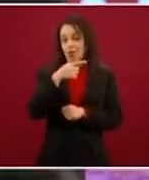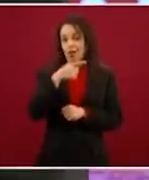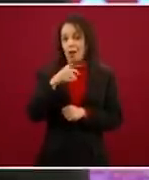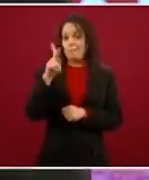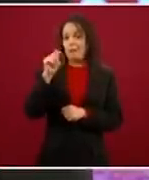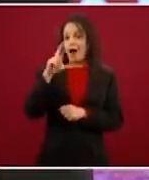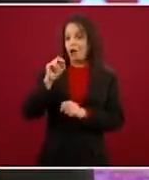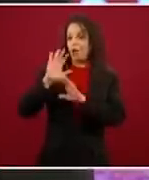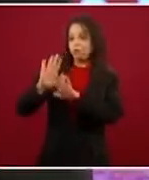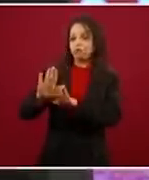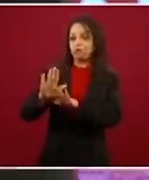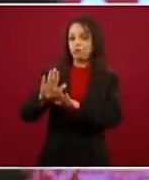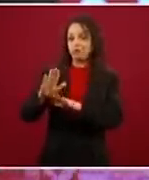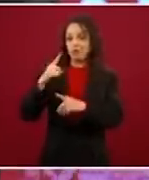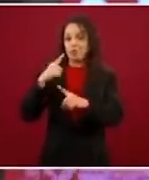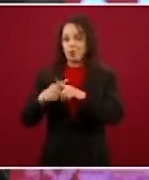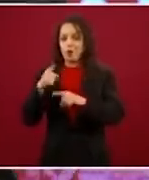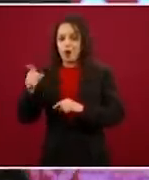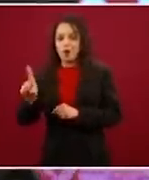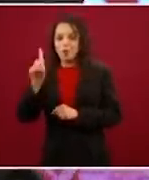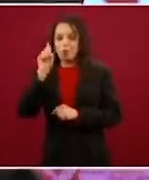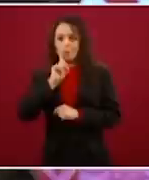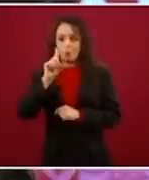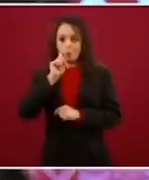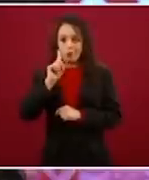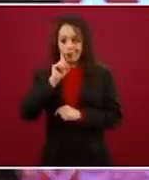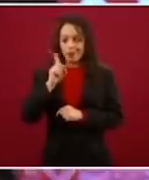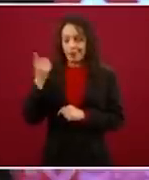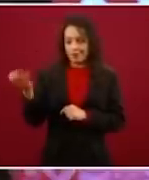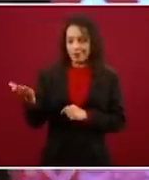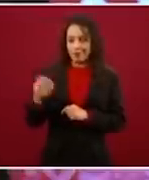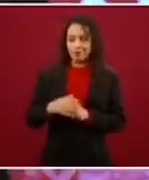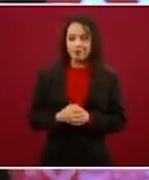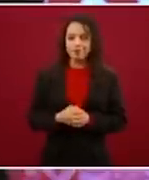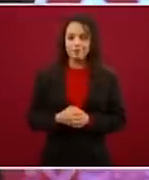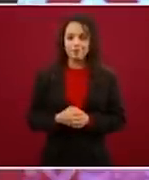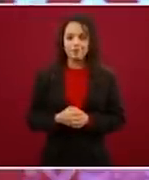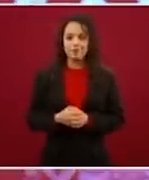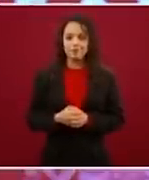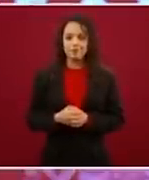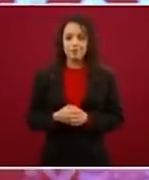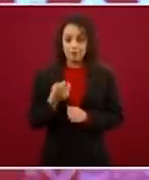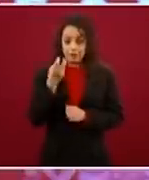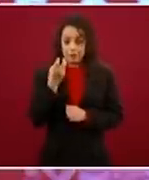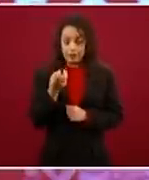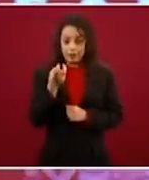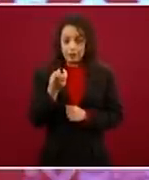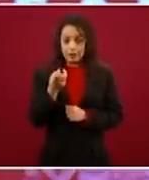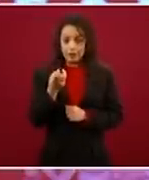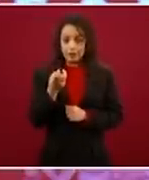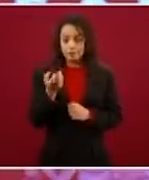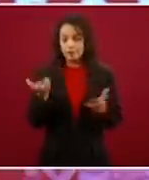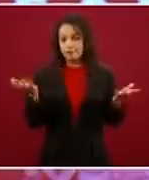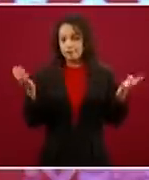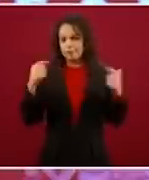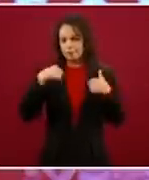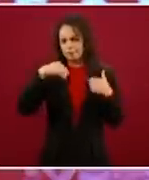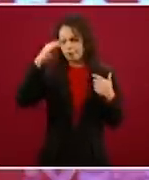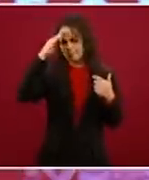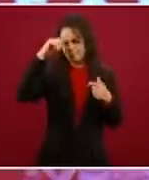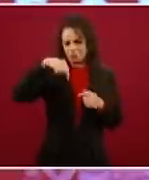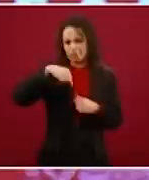promueve del movimiento feminista, y por eso dije